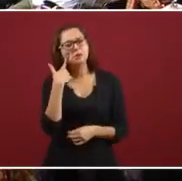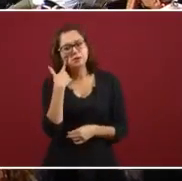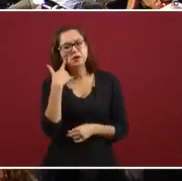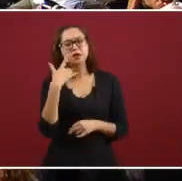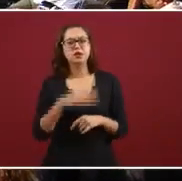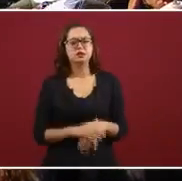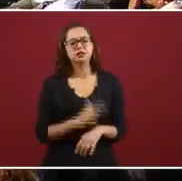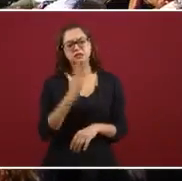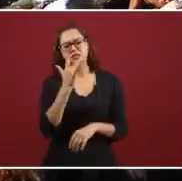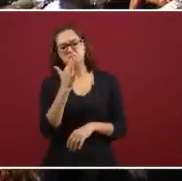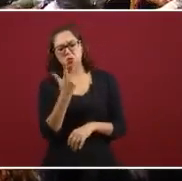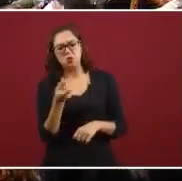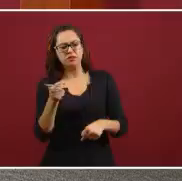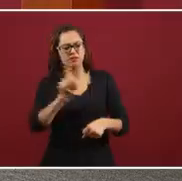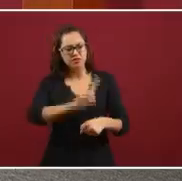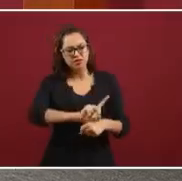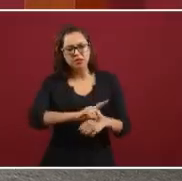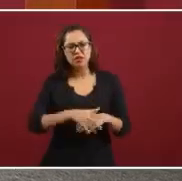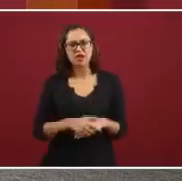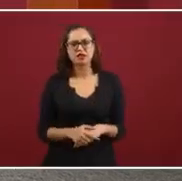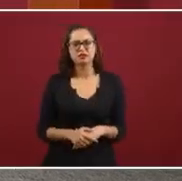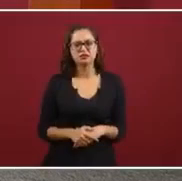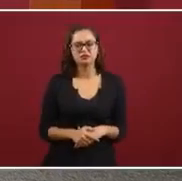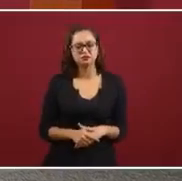50 días, y que